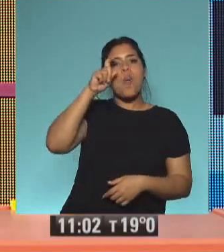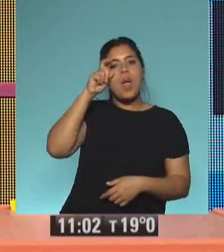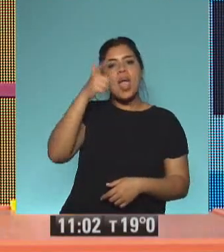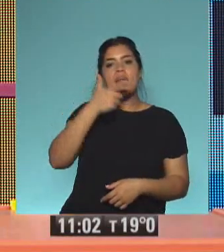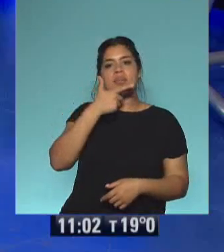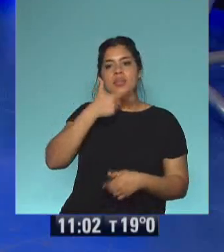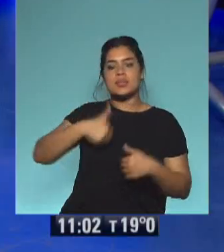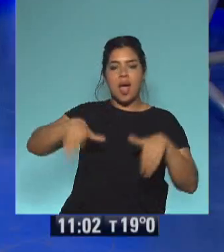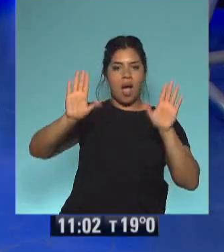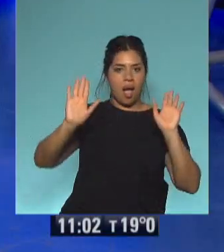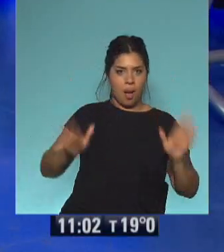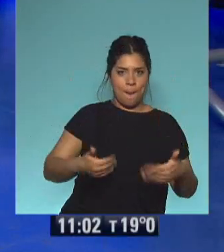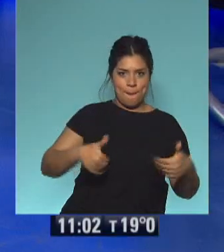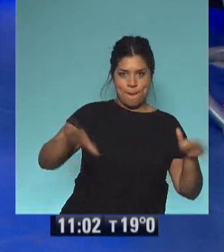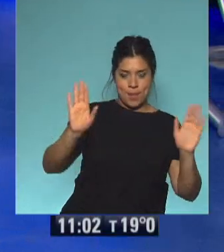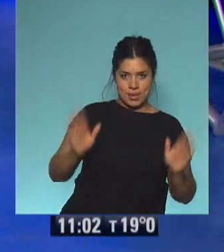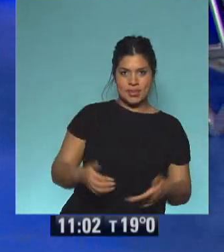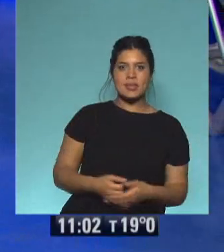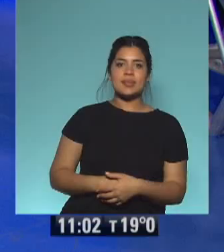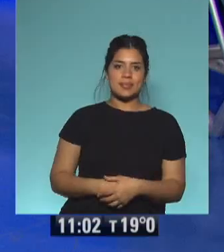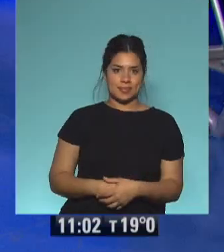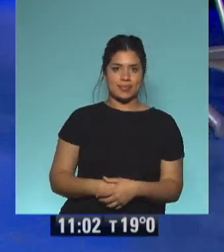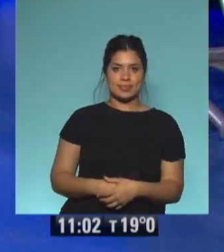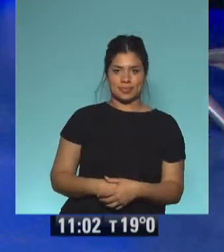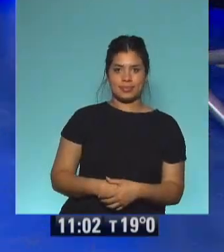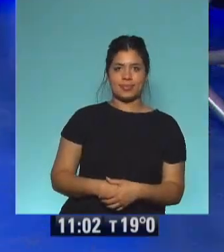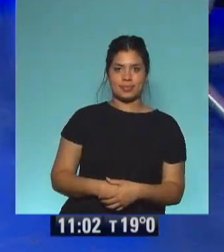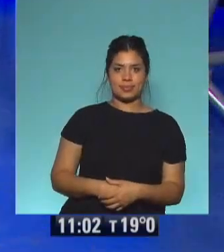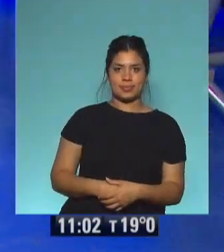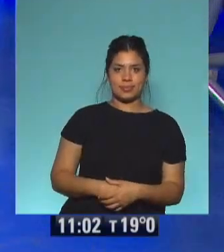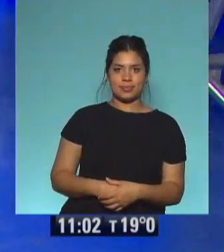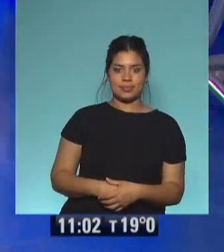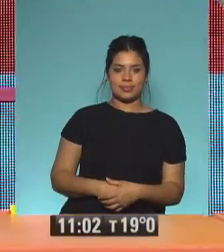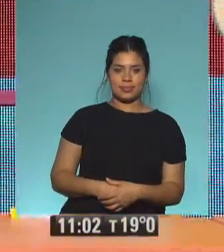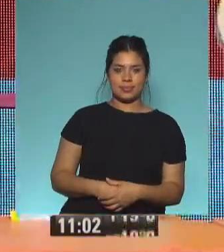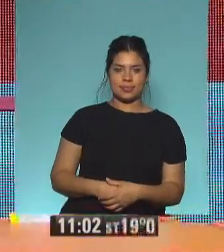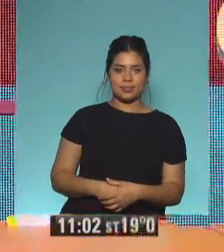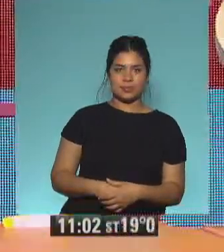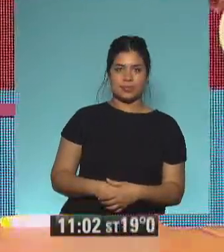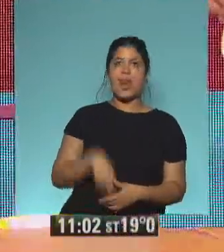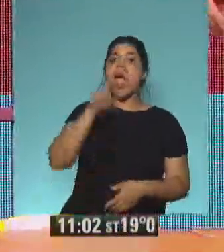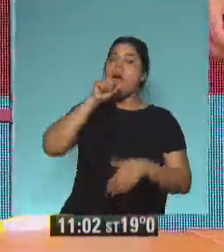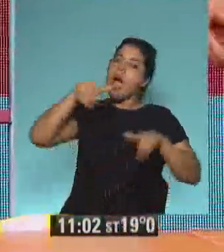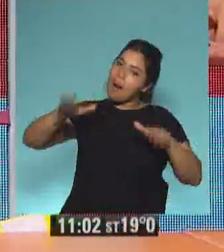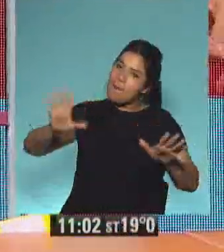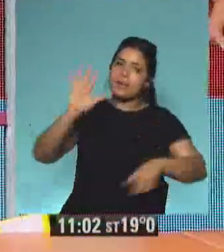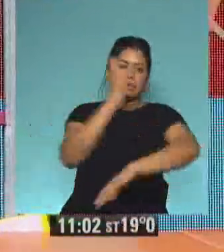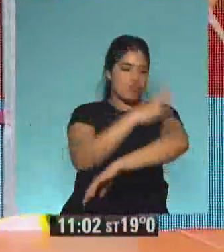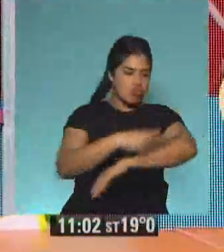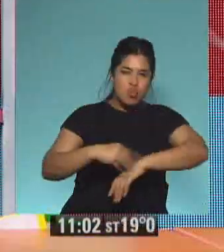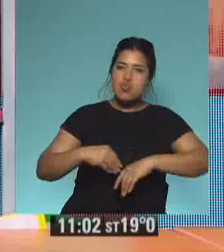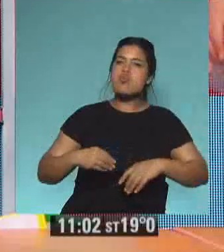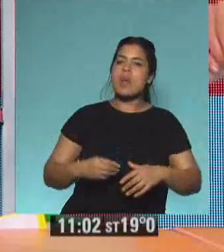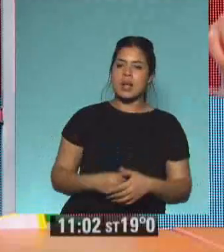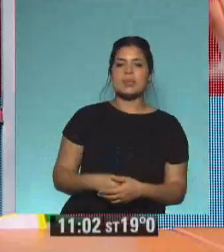salió. Que vuelan. Que justo salieron. Son las que tienen. No, estoy bien, gracias. Ahí está, lo vamos a poner cerquita tienen... de plumas. Aves, plumas. ¿Qué más? ¿Qué más? A